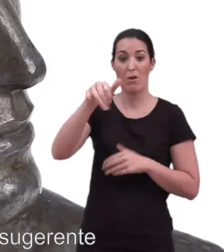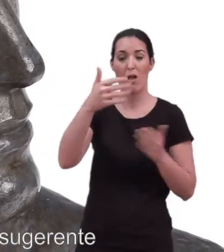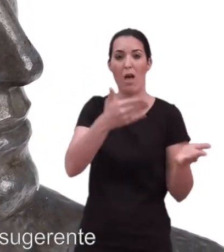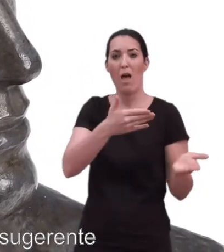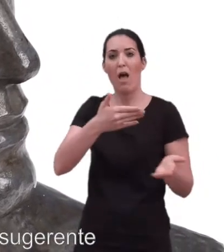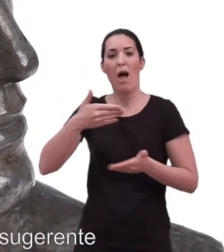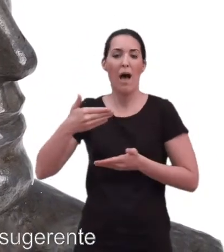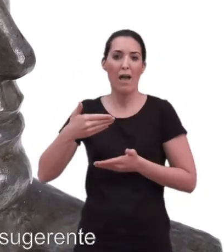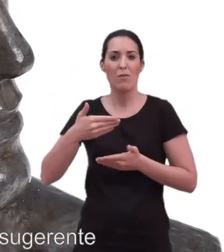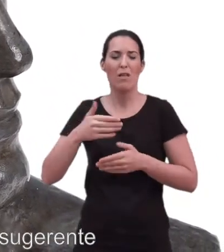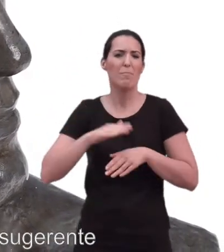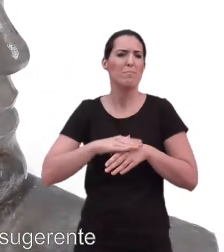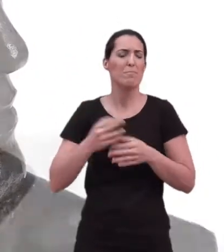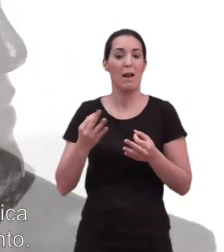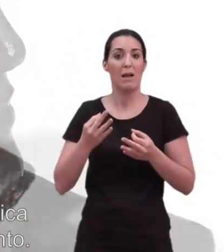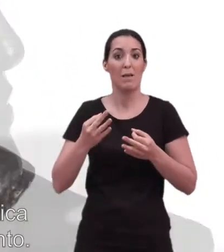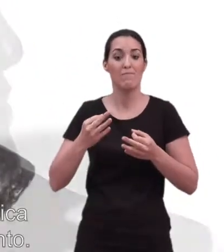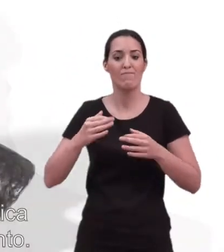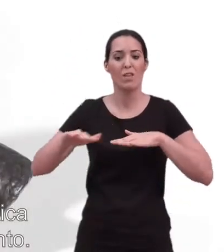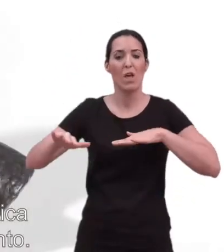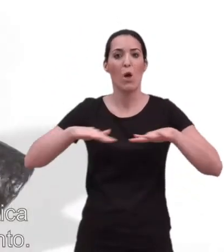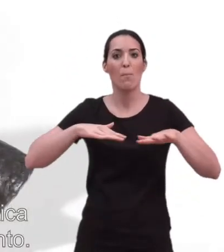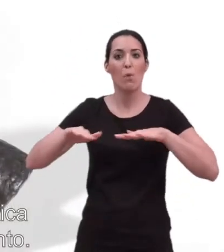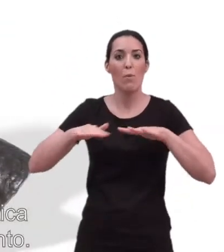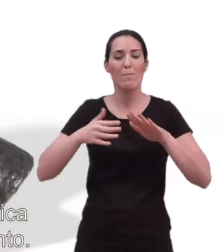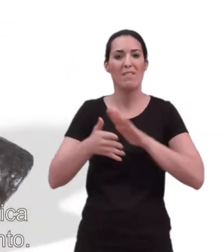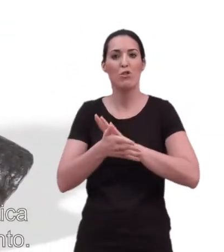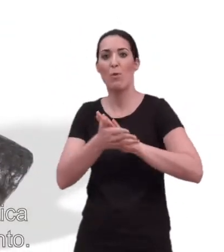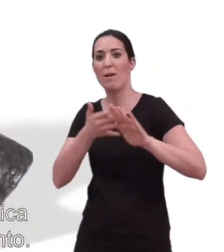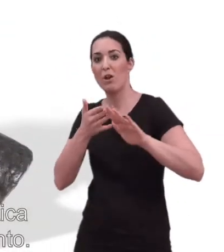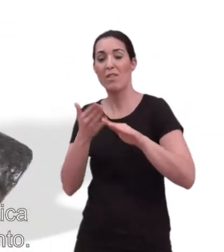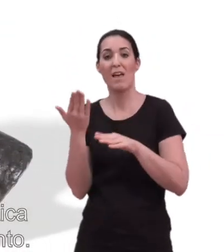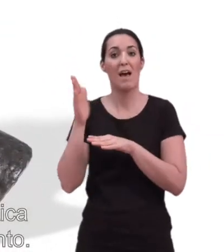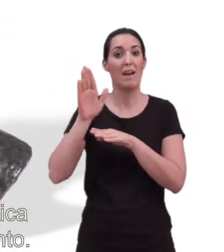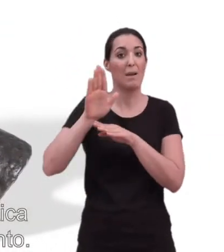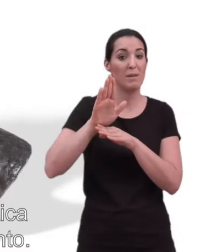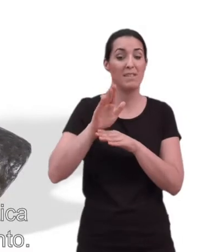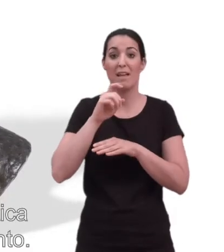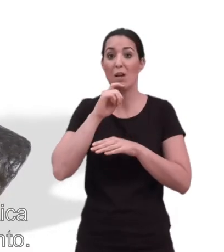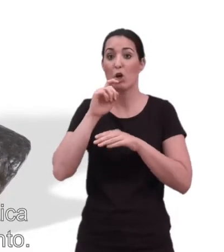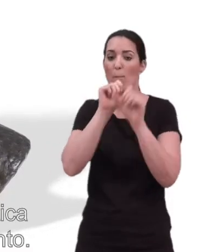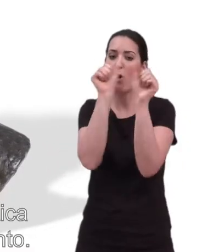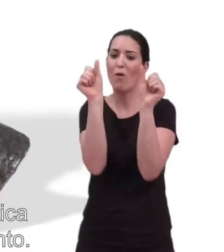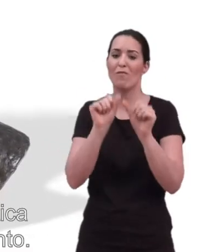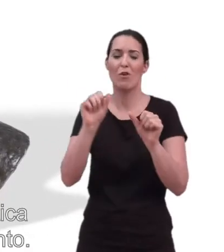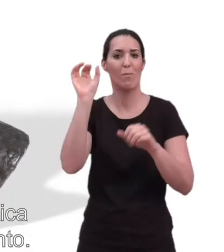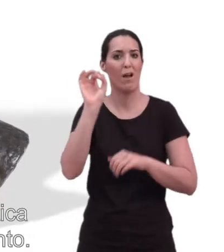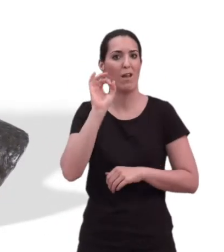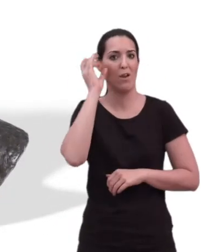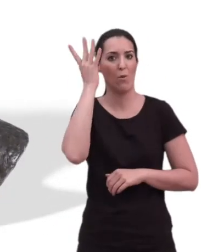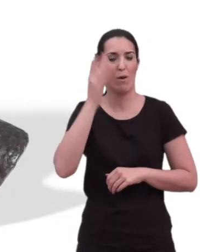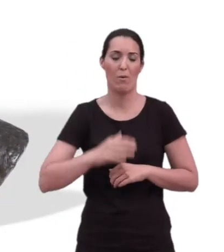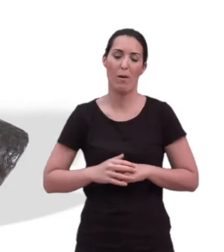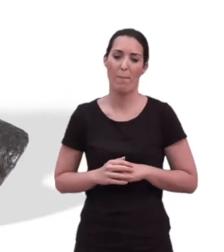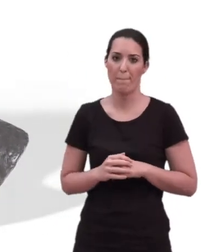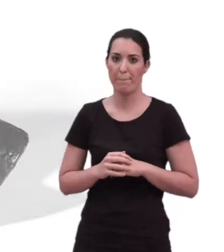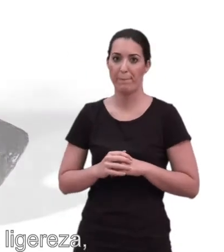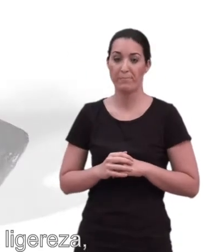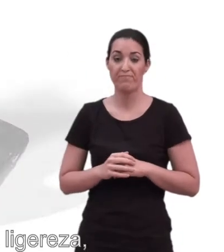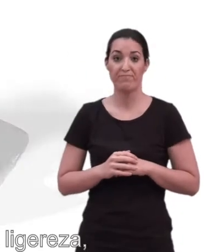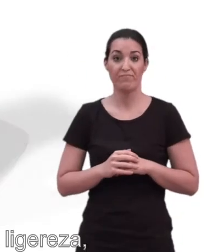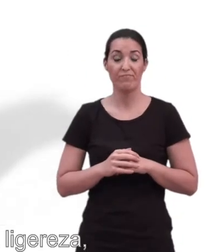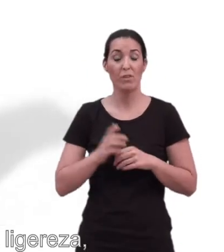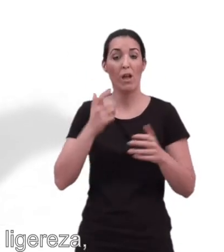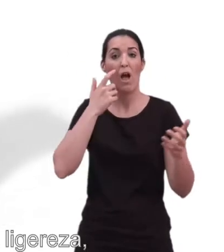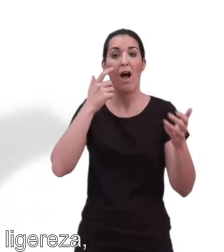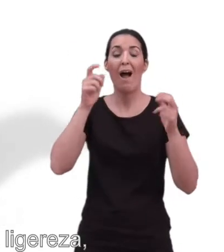innovador y sugerente en torno a la expresión artística de la velocidad y el movimiento. El